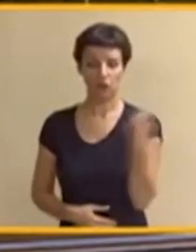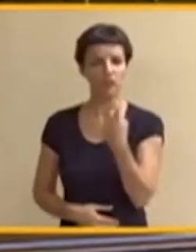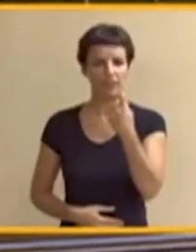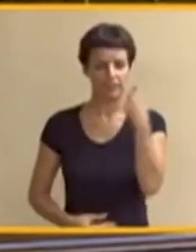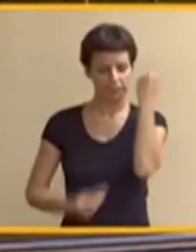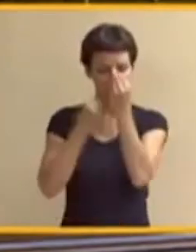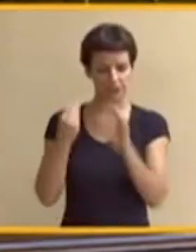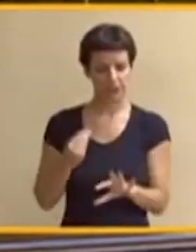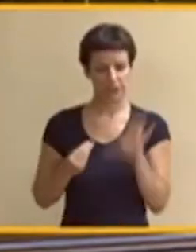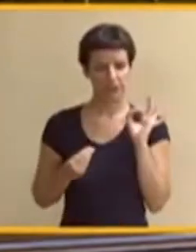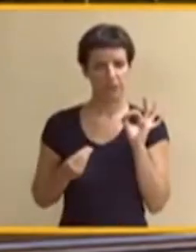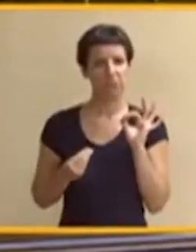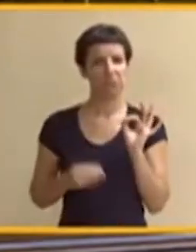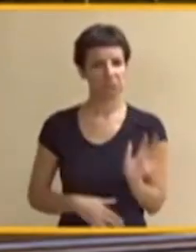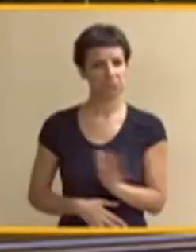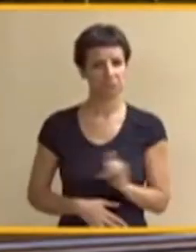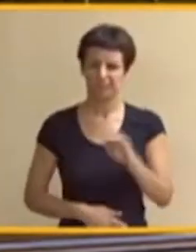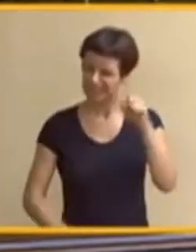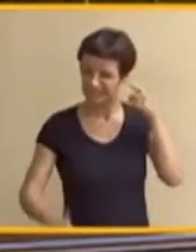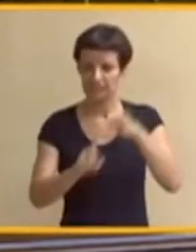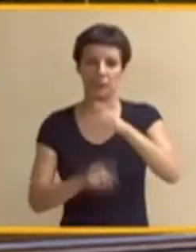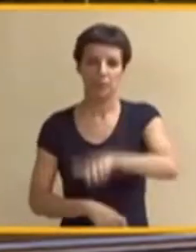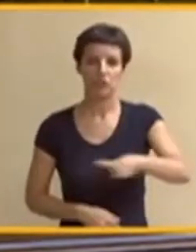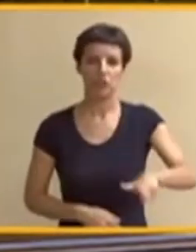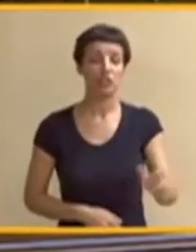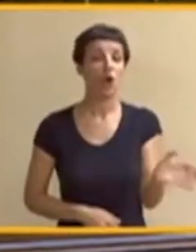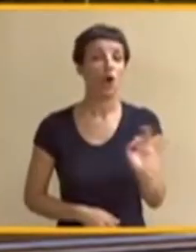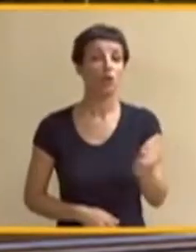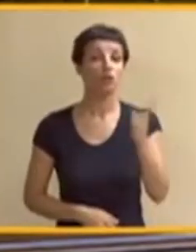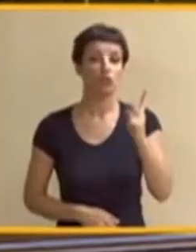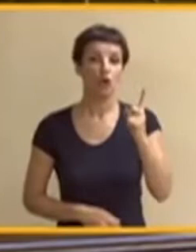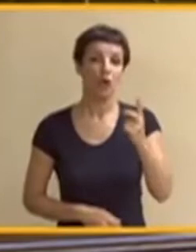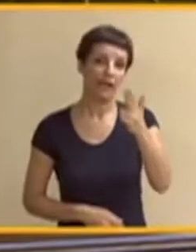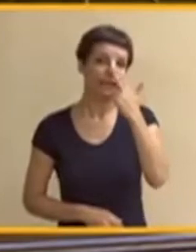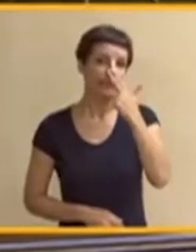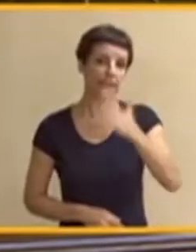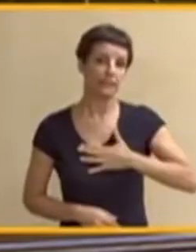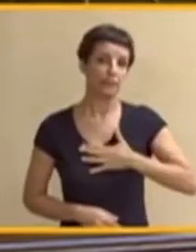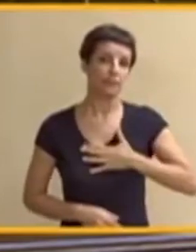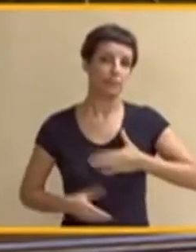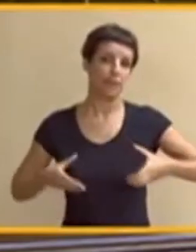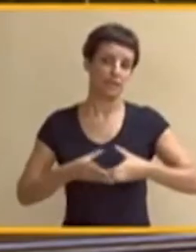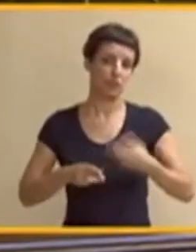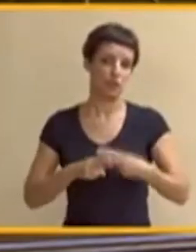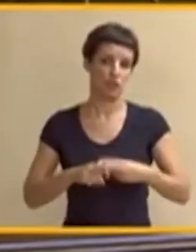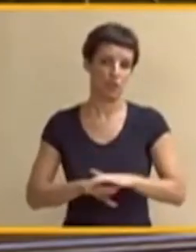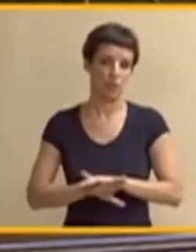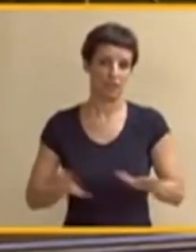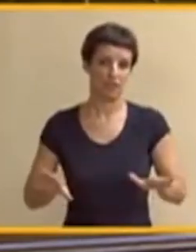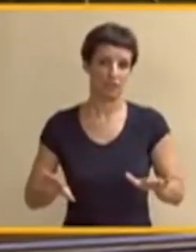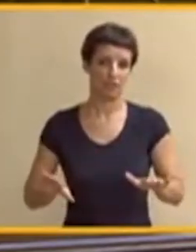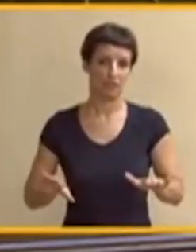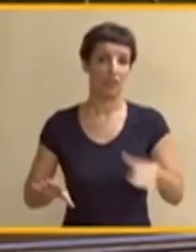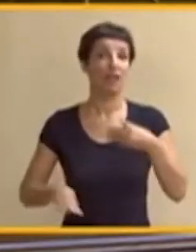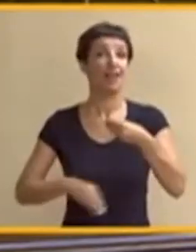dispuestos a mirar por las personas o a mirar simplemente por los intereses de nuestro propio partido. O lo hacemos o daremos